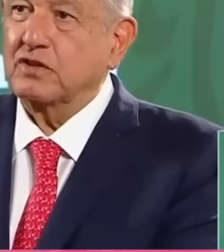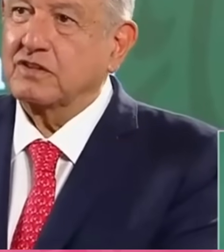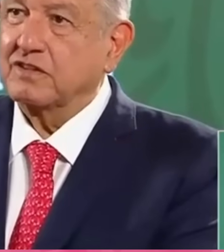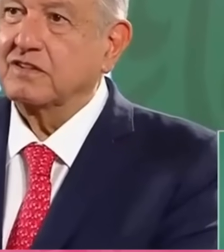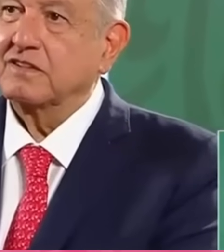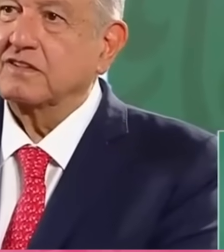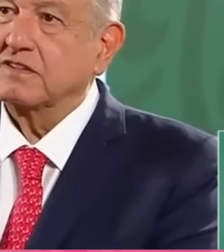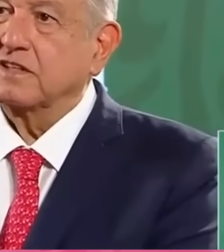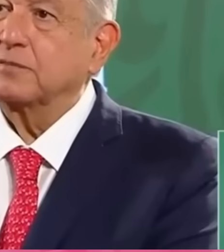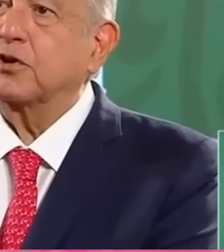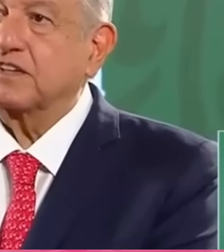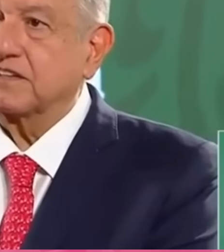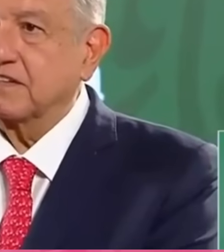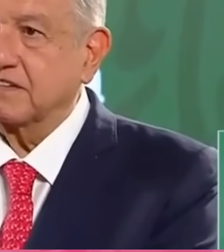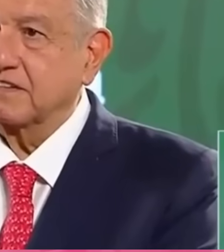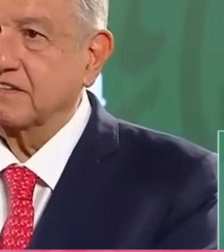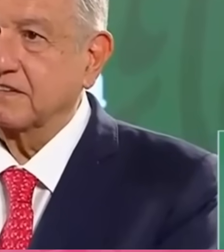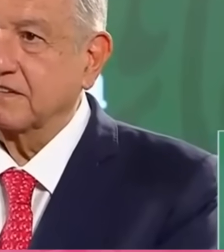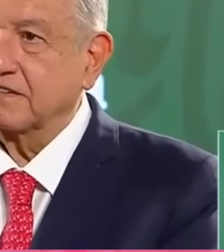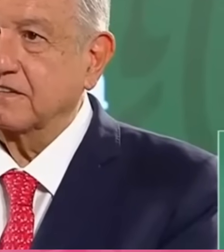no soy hipócrita